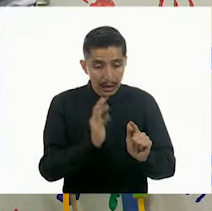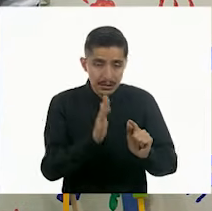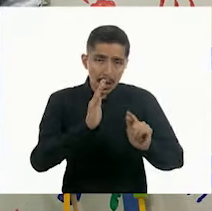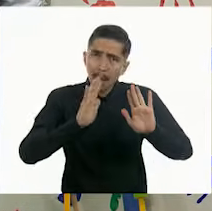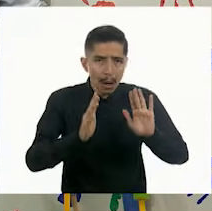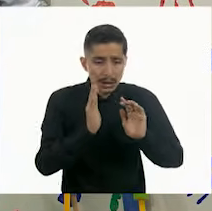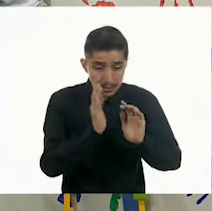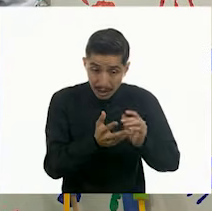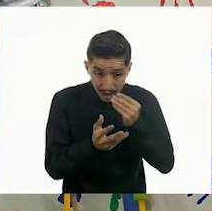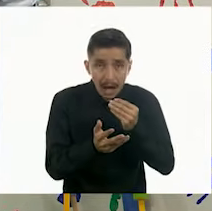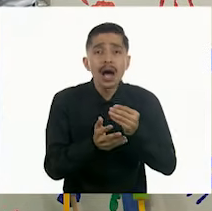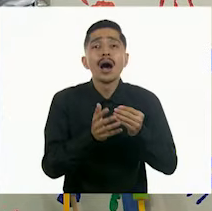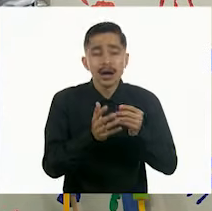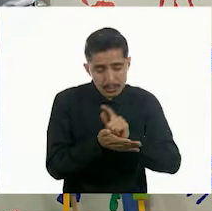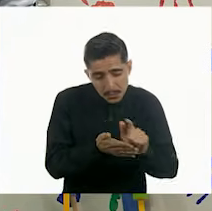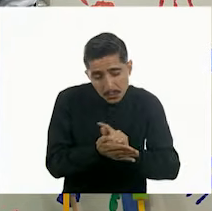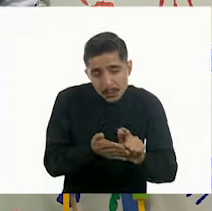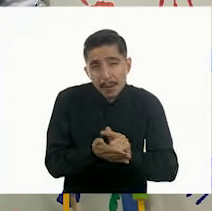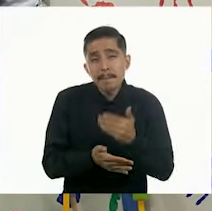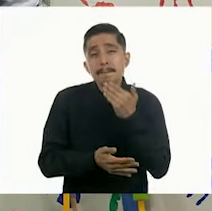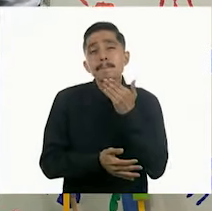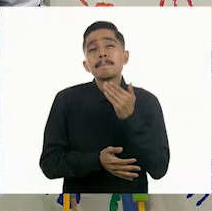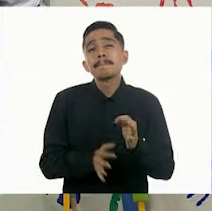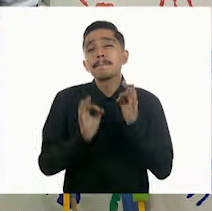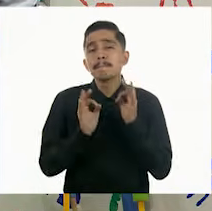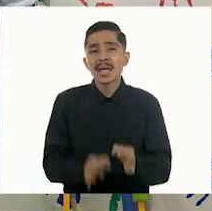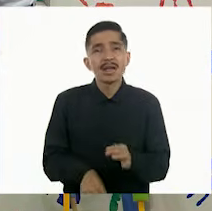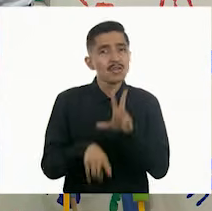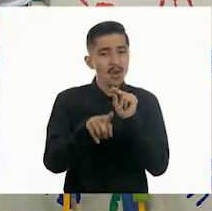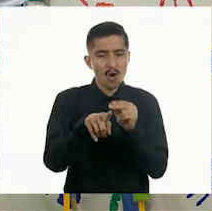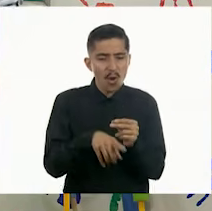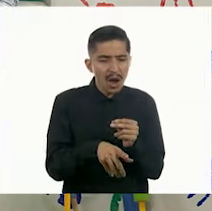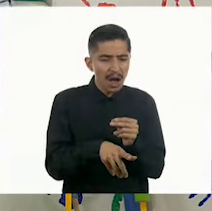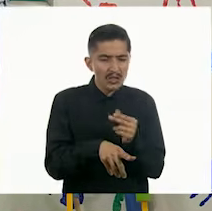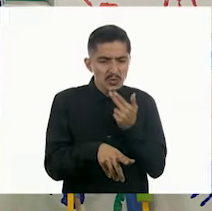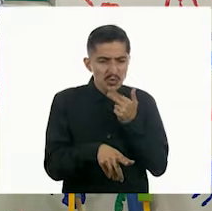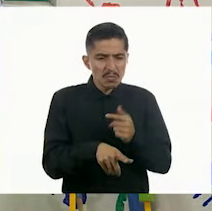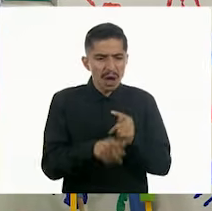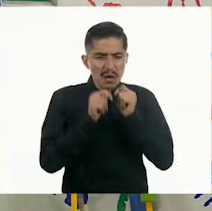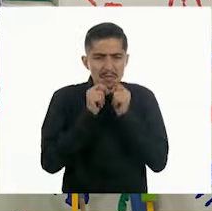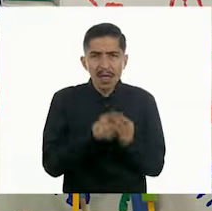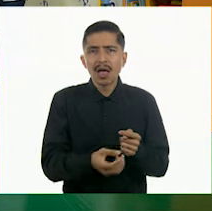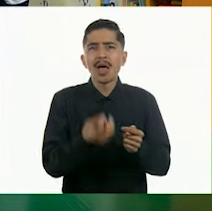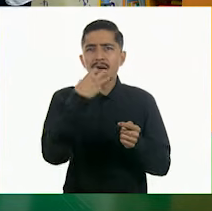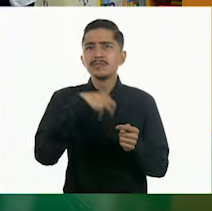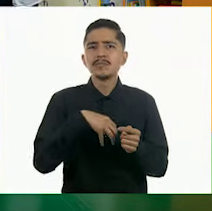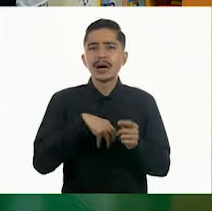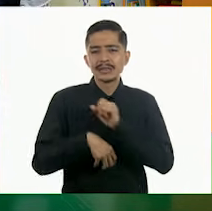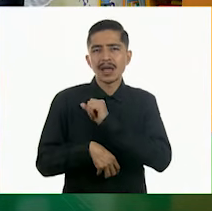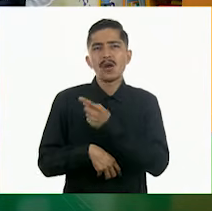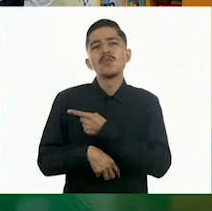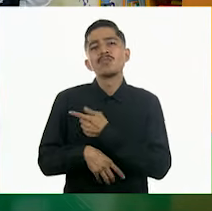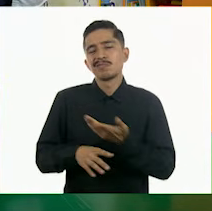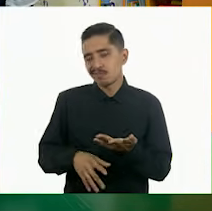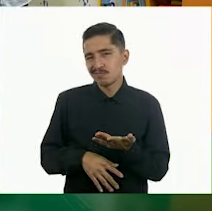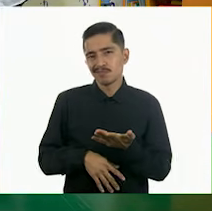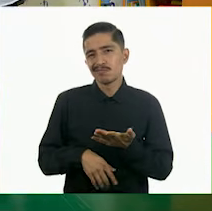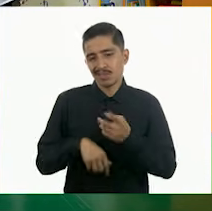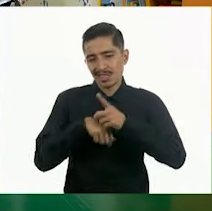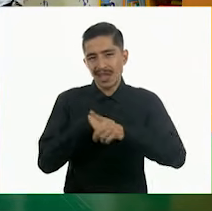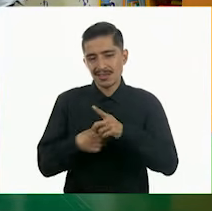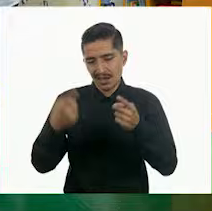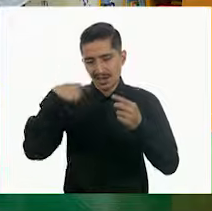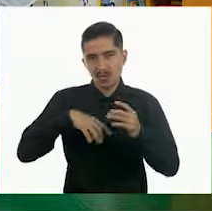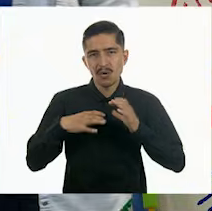lo que comemos que esté bien, que no esté echado a perder. Claro. Porque esto nos va a dañar nuestra salud. Sí, muy cierto. ¡Ay,